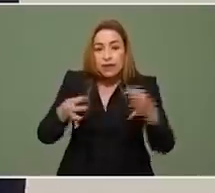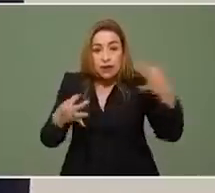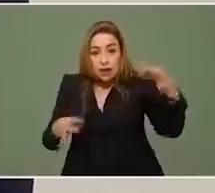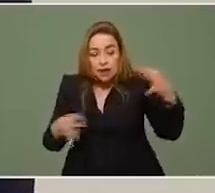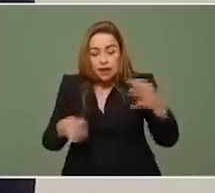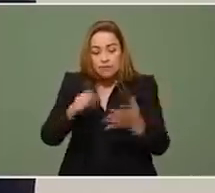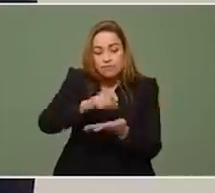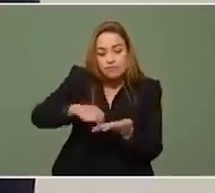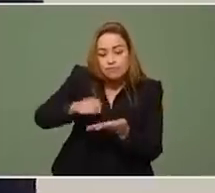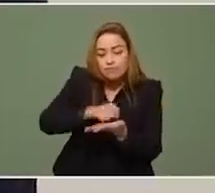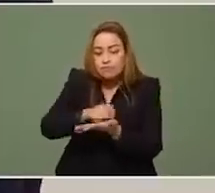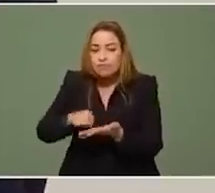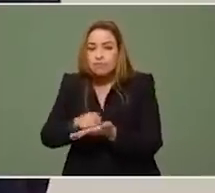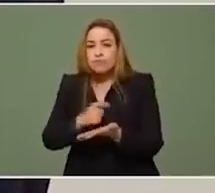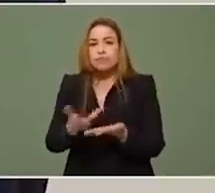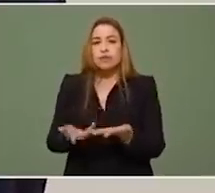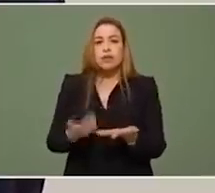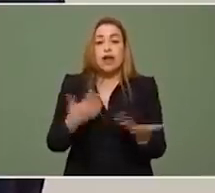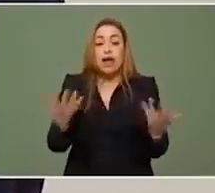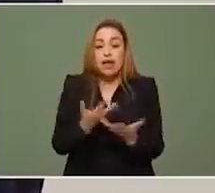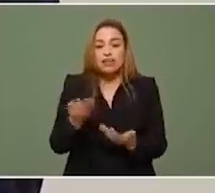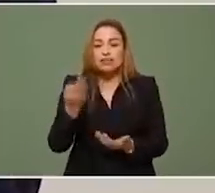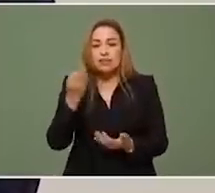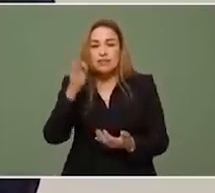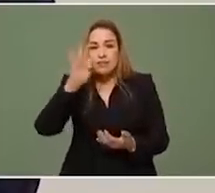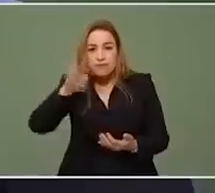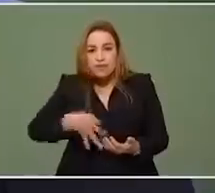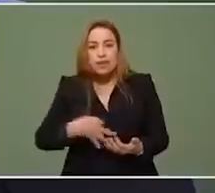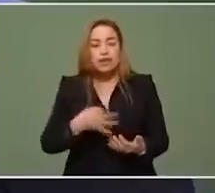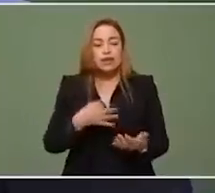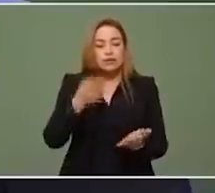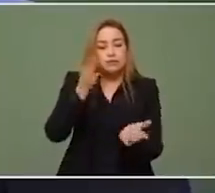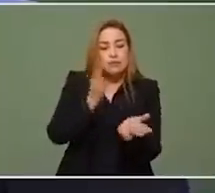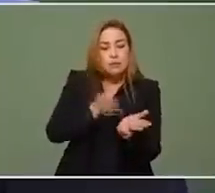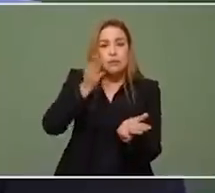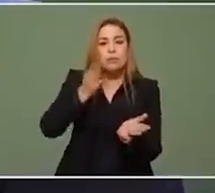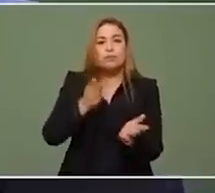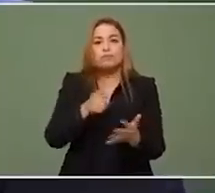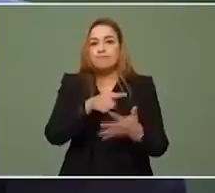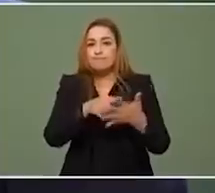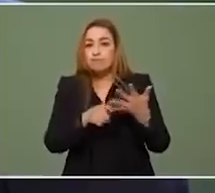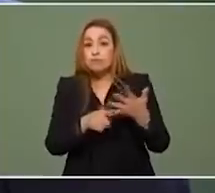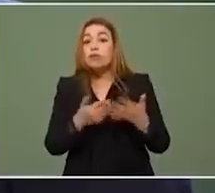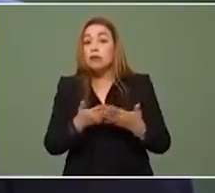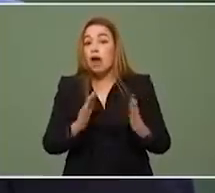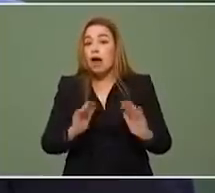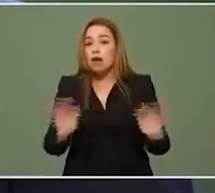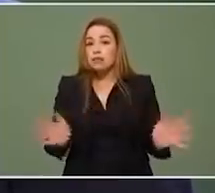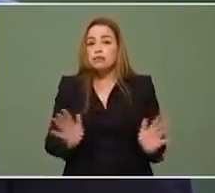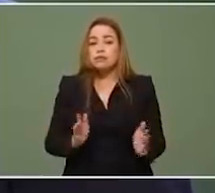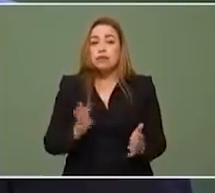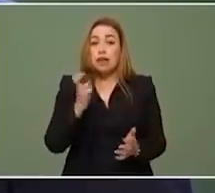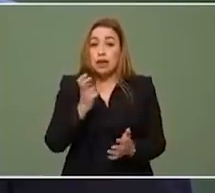todo lo que signifique el fraude electoral ahora delito grave